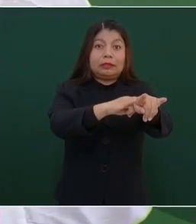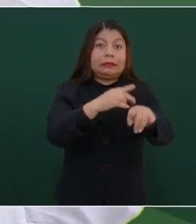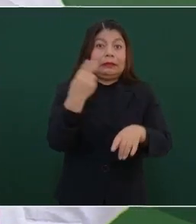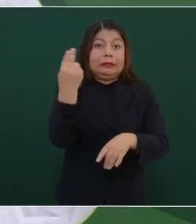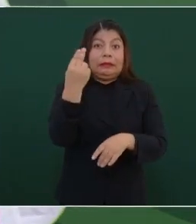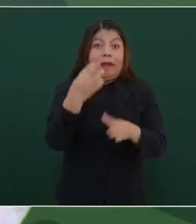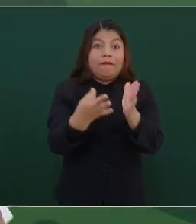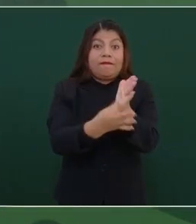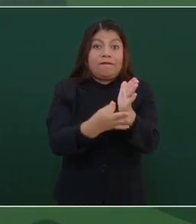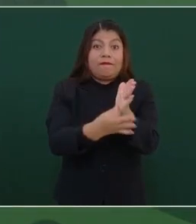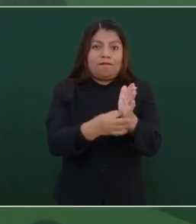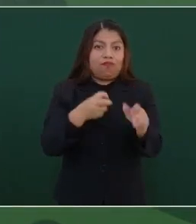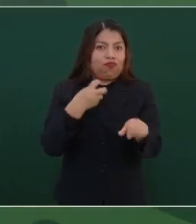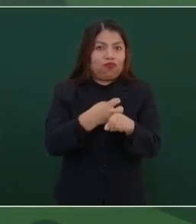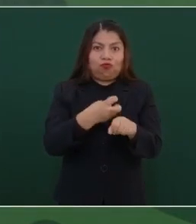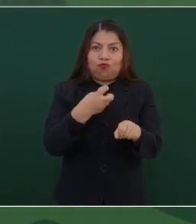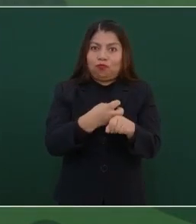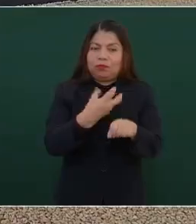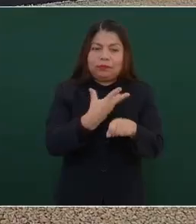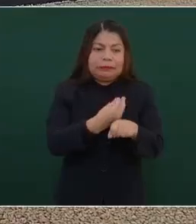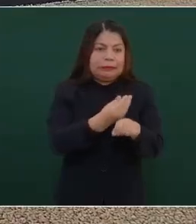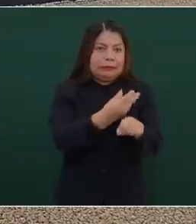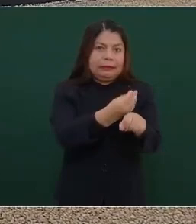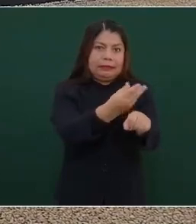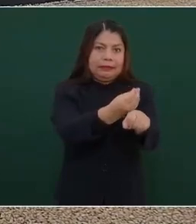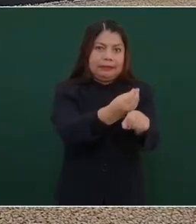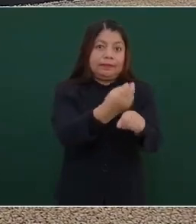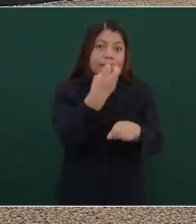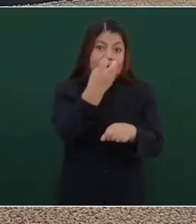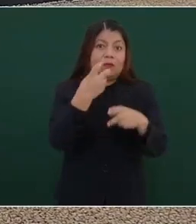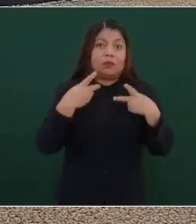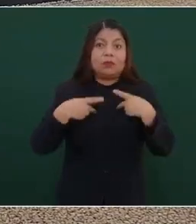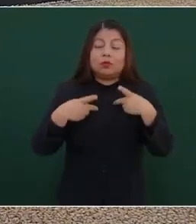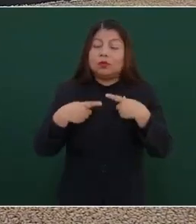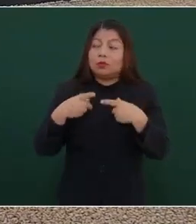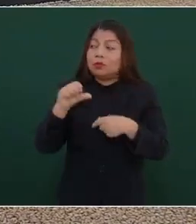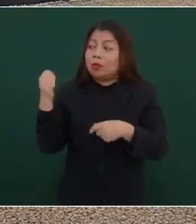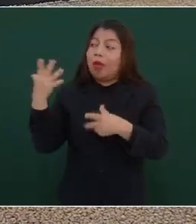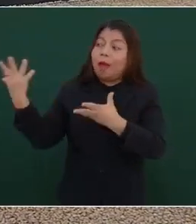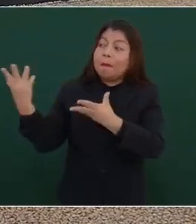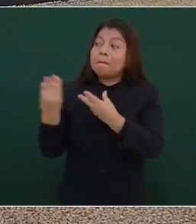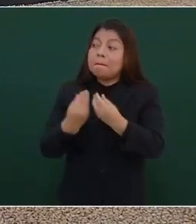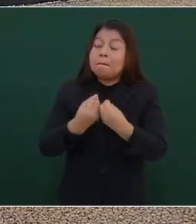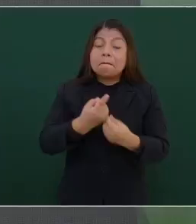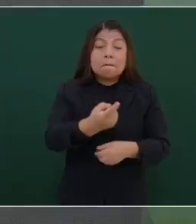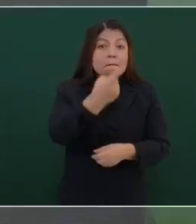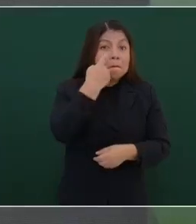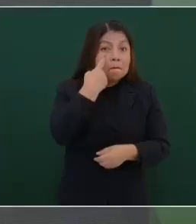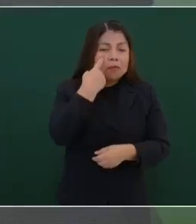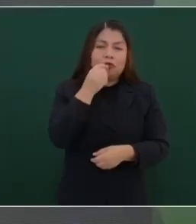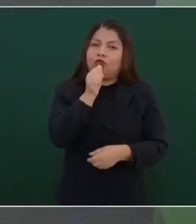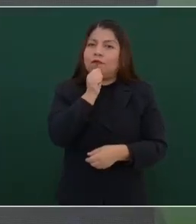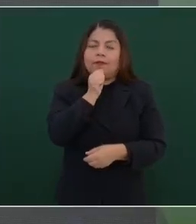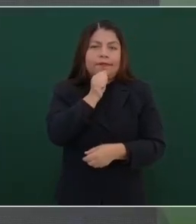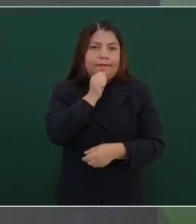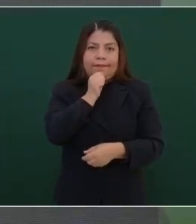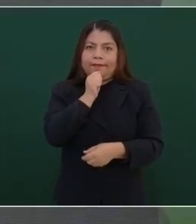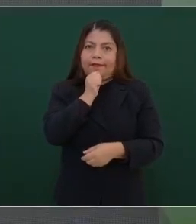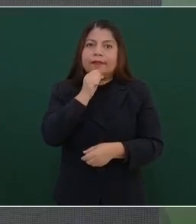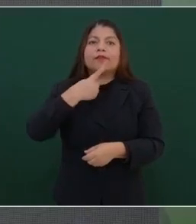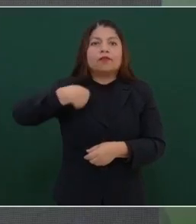ya hasta podemos decirles que les vamos a tener sus lugares